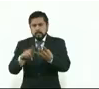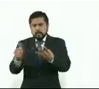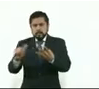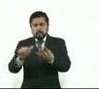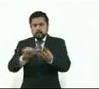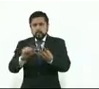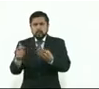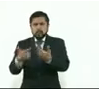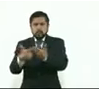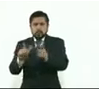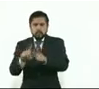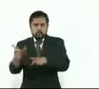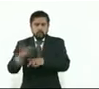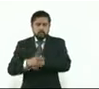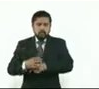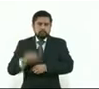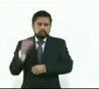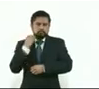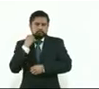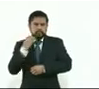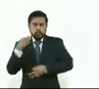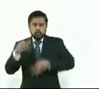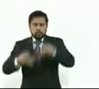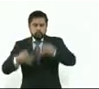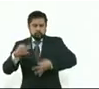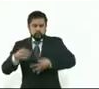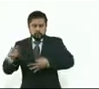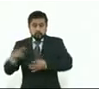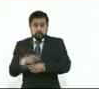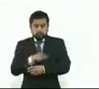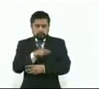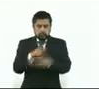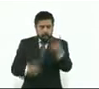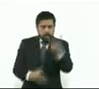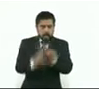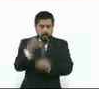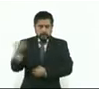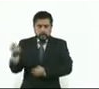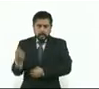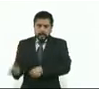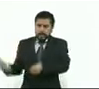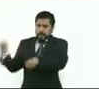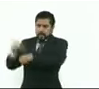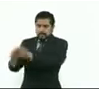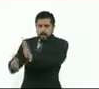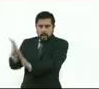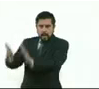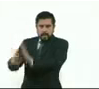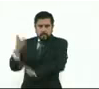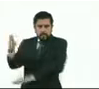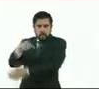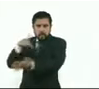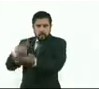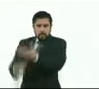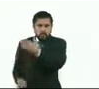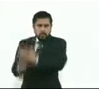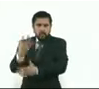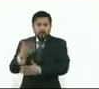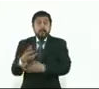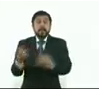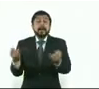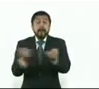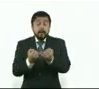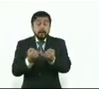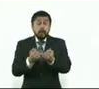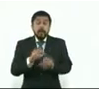juzgado cívico. Y al mismo tiempo también se está construyendo un cuartel, una compañía de la Guardia Nacional.